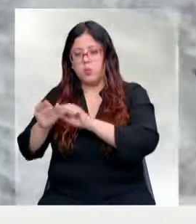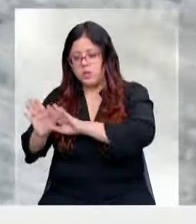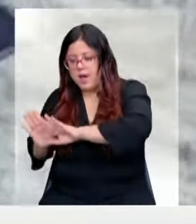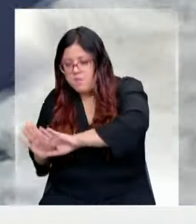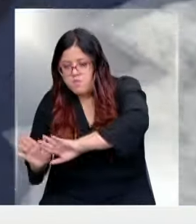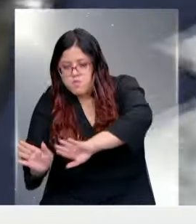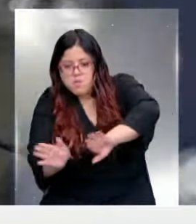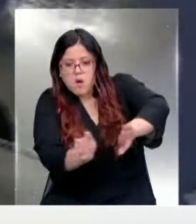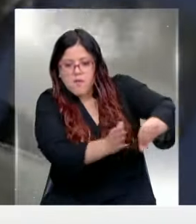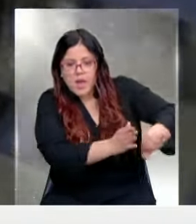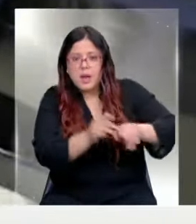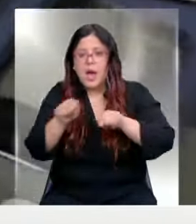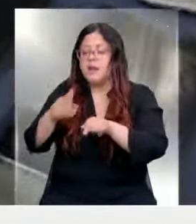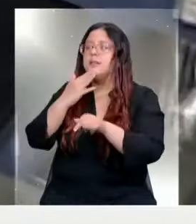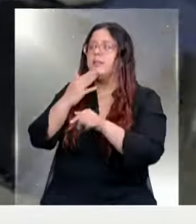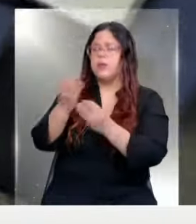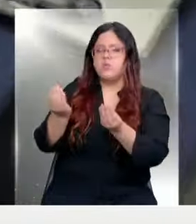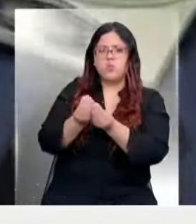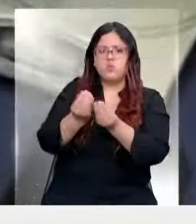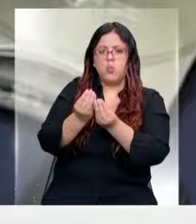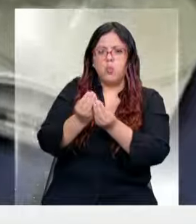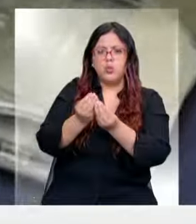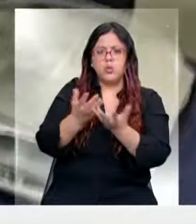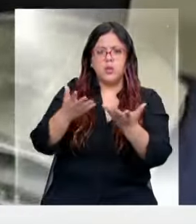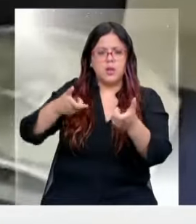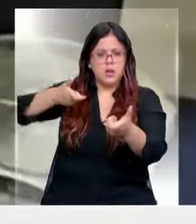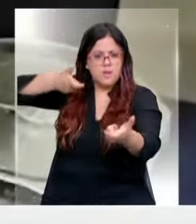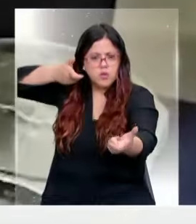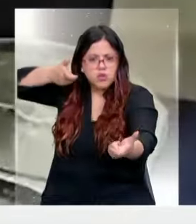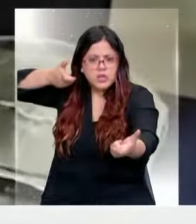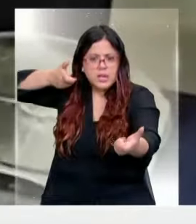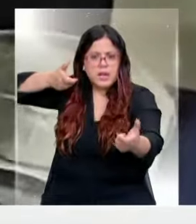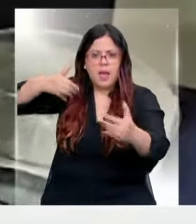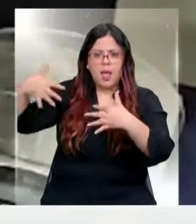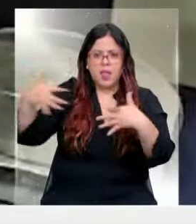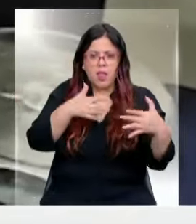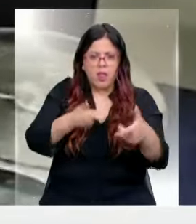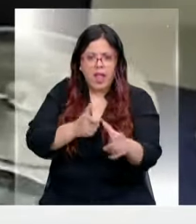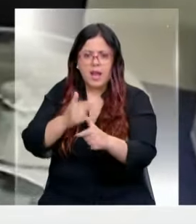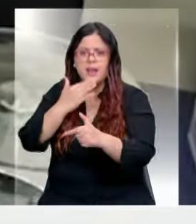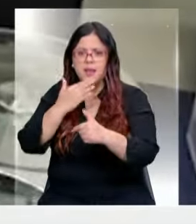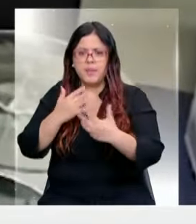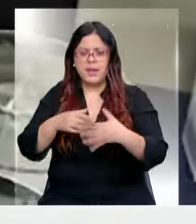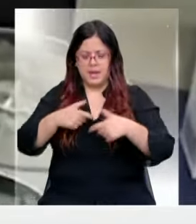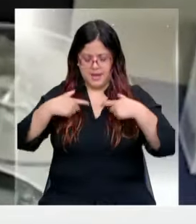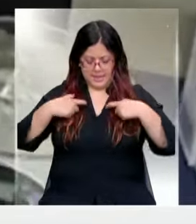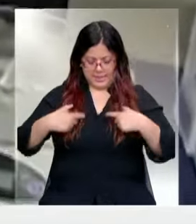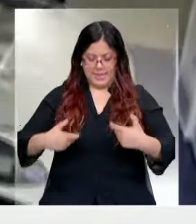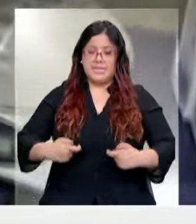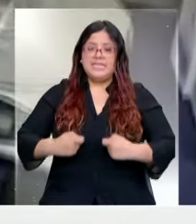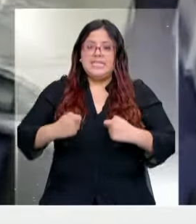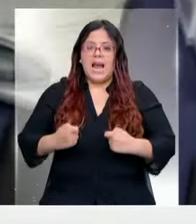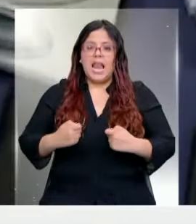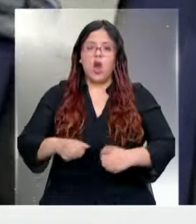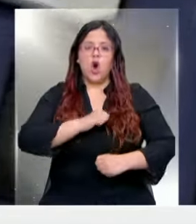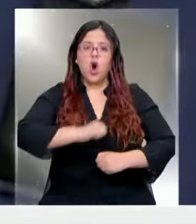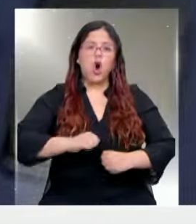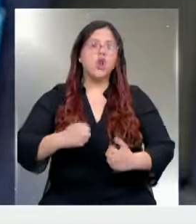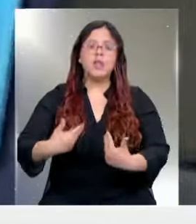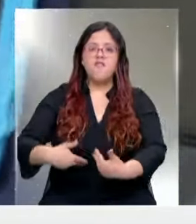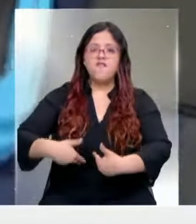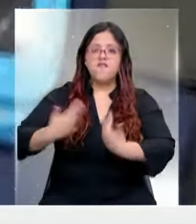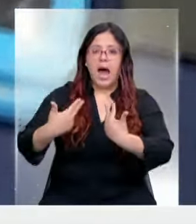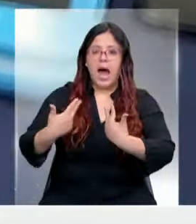sumó al alto poder de fuego. Cargadores de fusiles y munición de guerra, si hasta un chaleco antibalas tenían para los enfrentamientos con